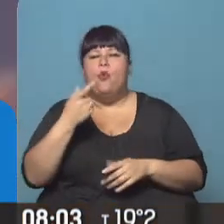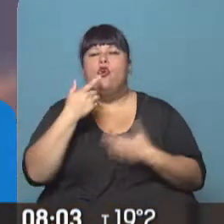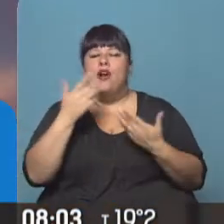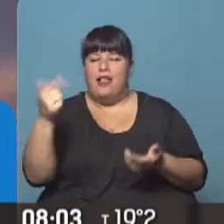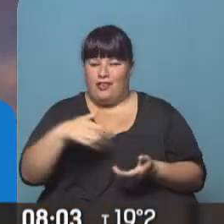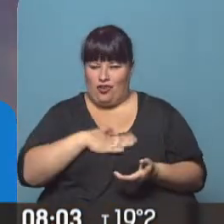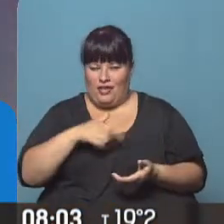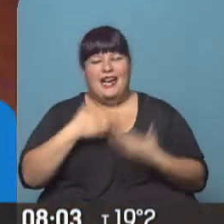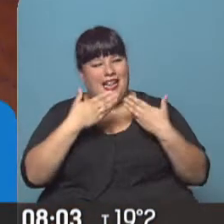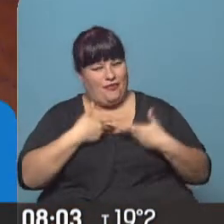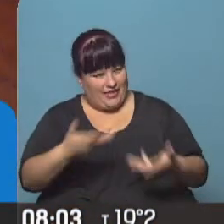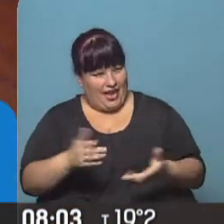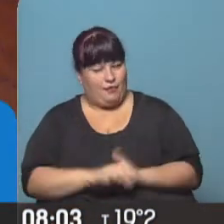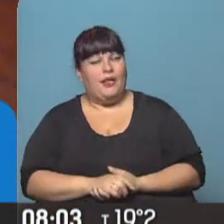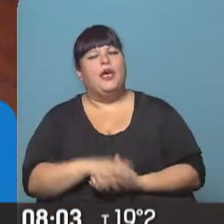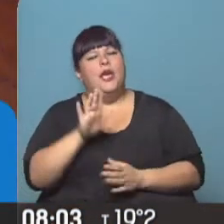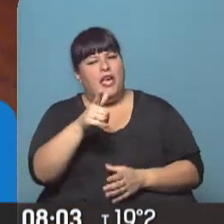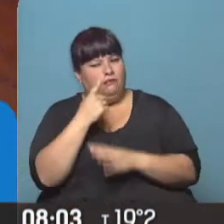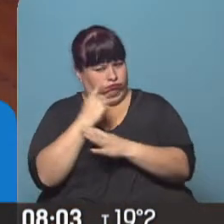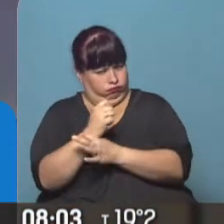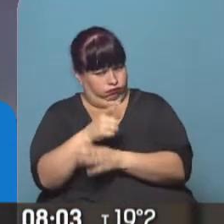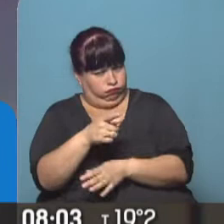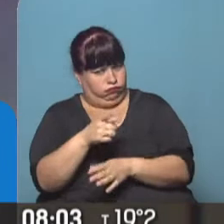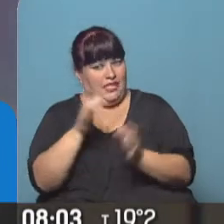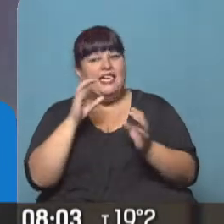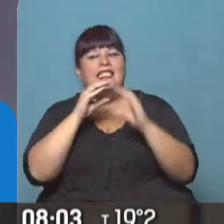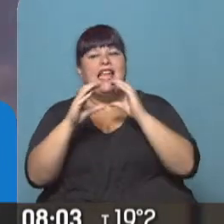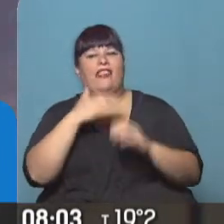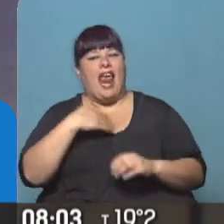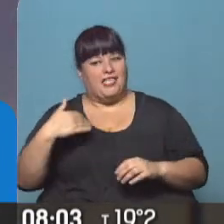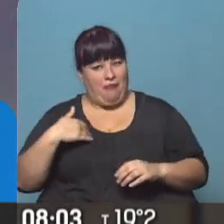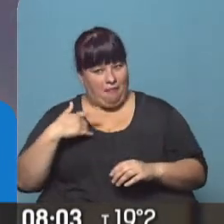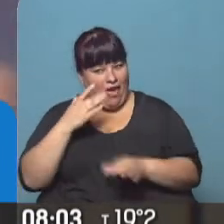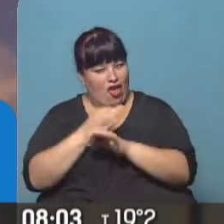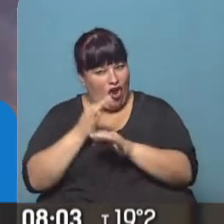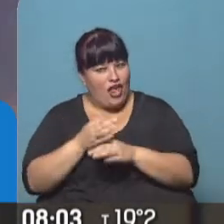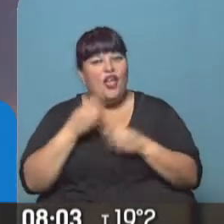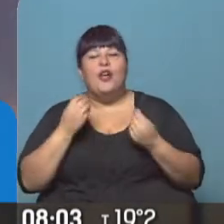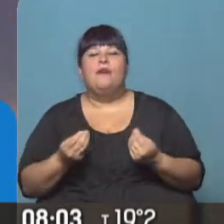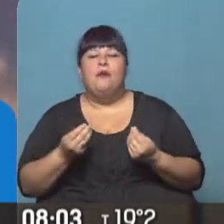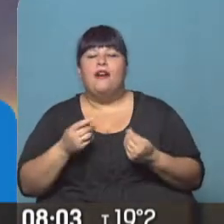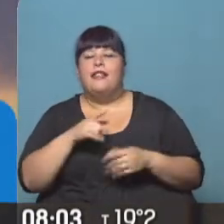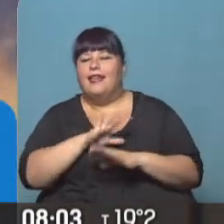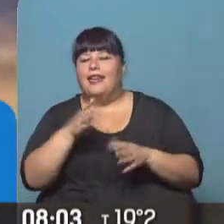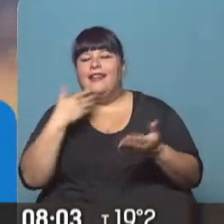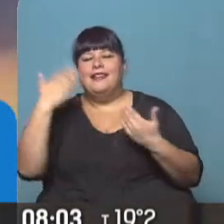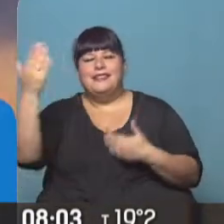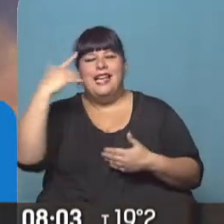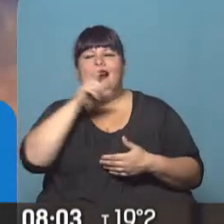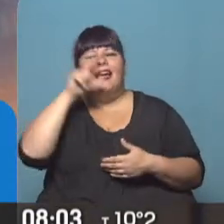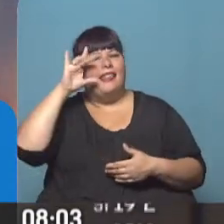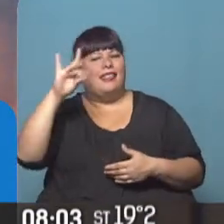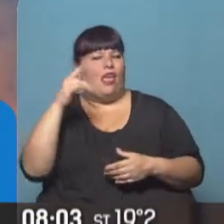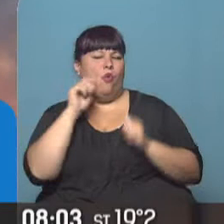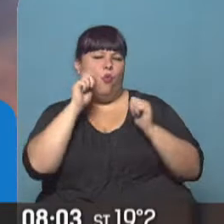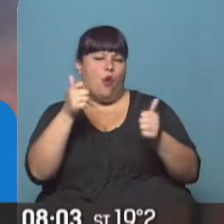tenerte. Gracias, gracias por invitarme, Karin. Sebastián es famoso en los chats de madres de los colegios porque hizo una charla TED